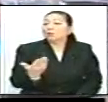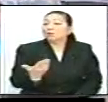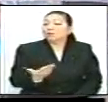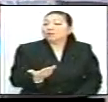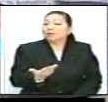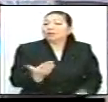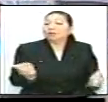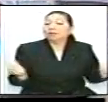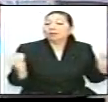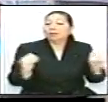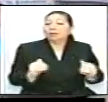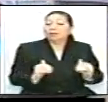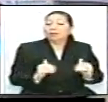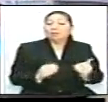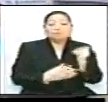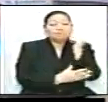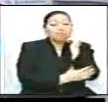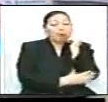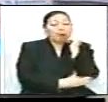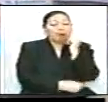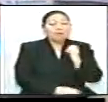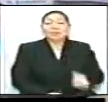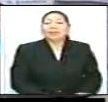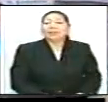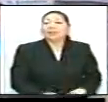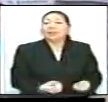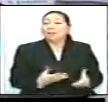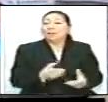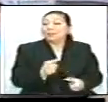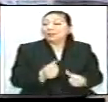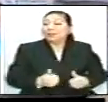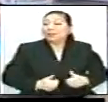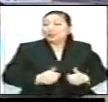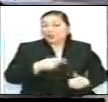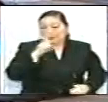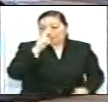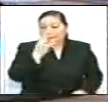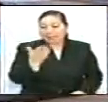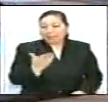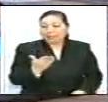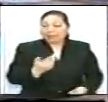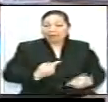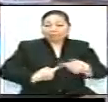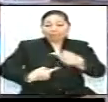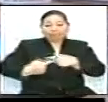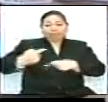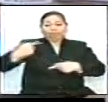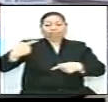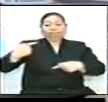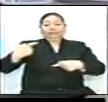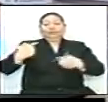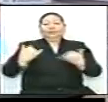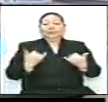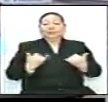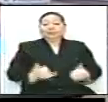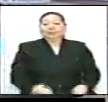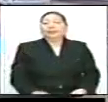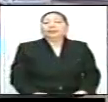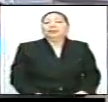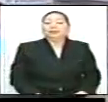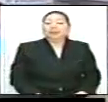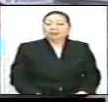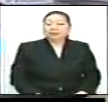también estamos cayendo en la trampa de la pobreza. Muchísimos de ellos, de nuestros habitantes del Perú, han retrocedido, hemos retrocedido en estos, en